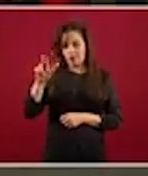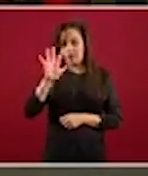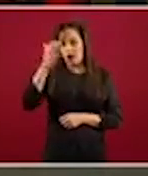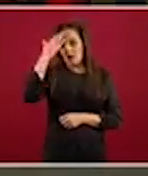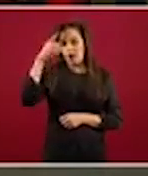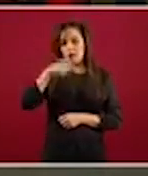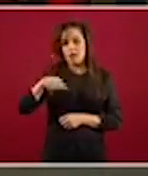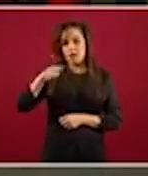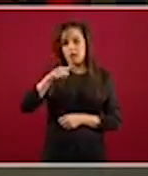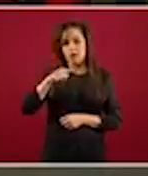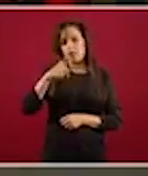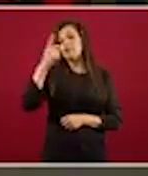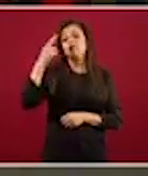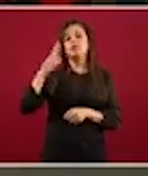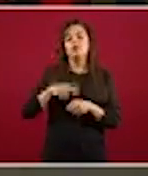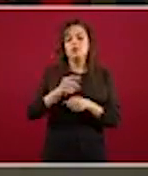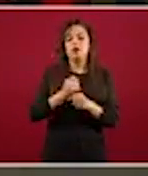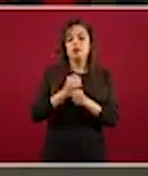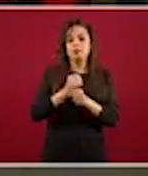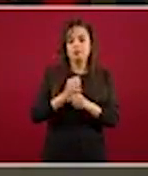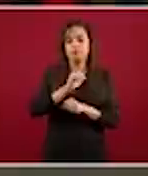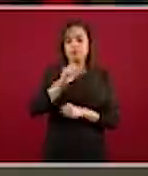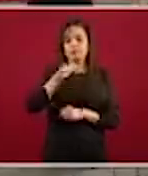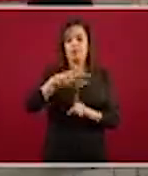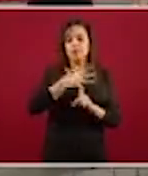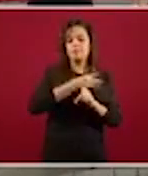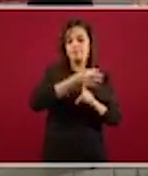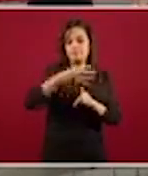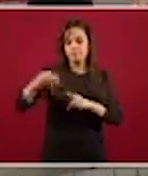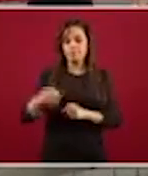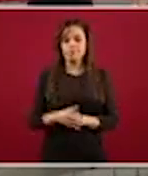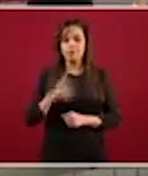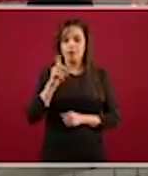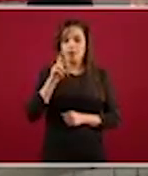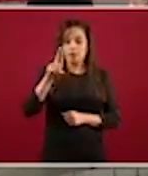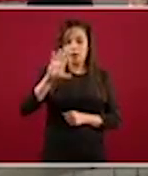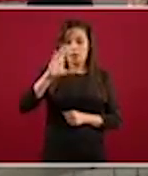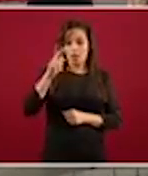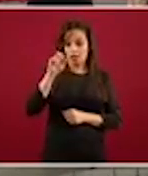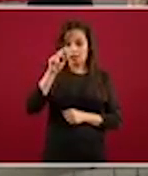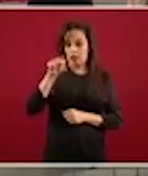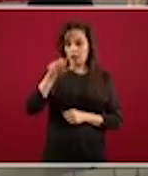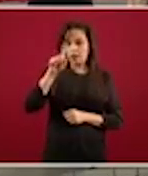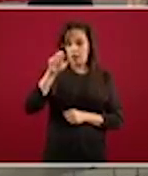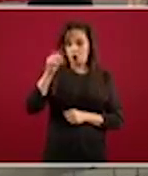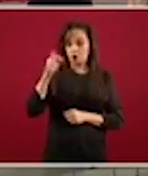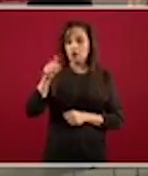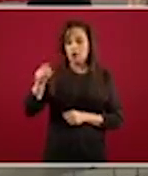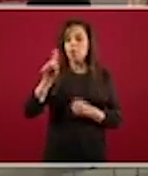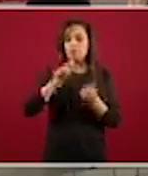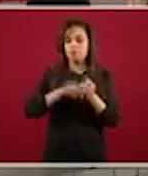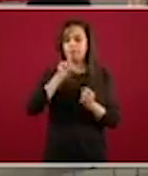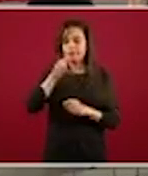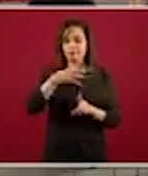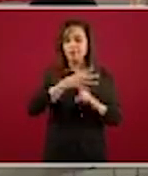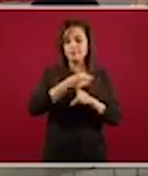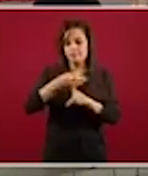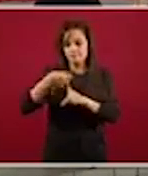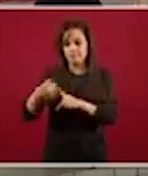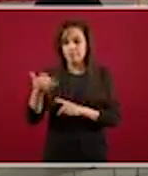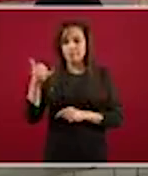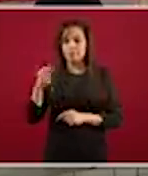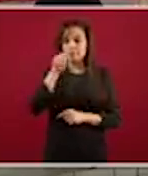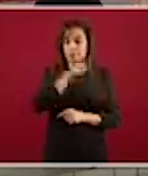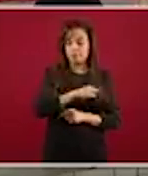de investigación operativa epidemiológica. El doctor Cristian Zaragoza, epidemiólogo también, la doctora además es doctora